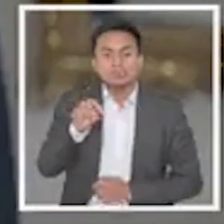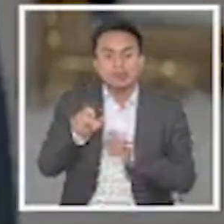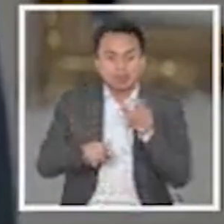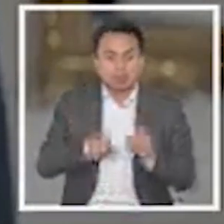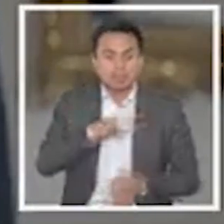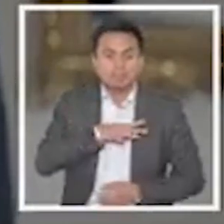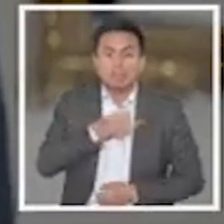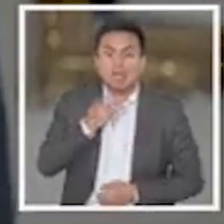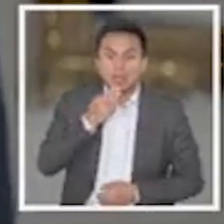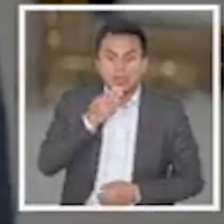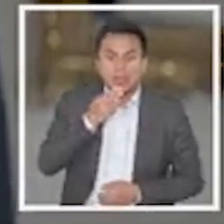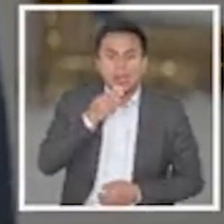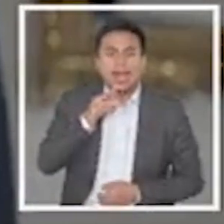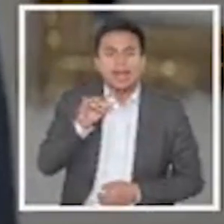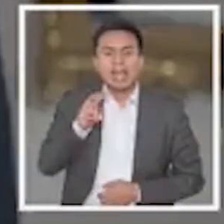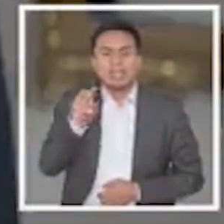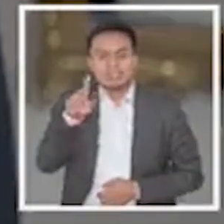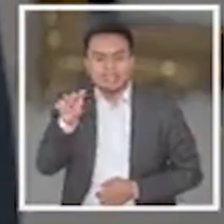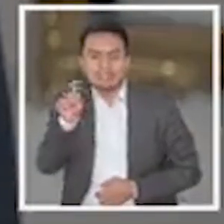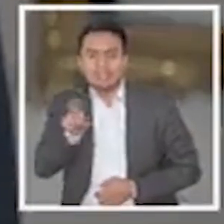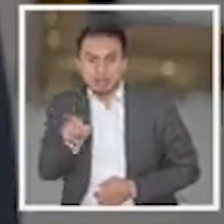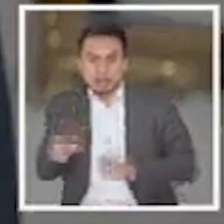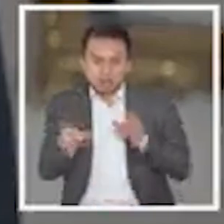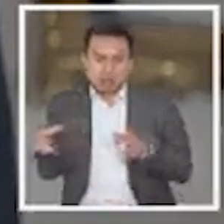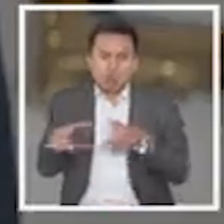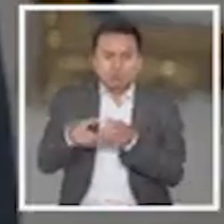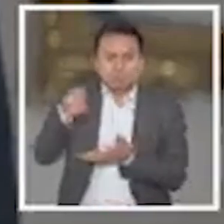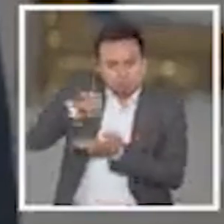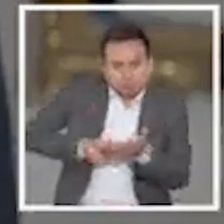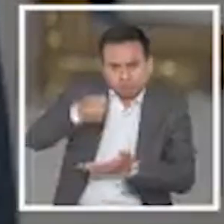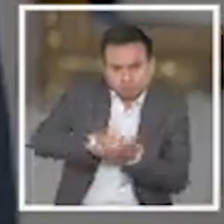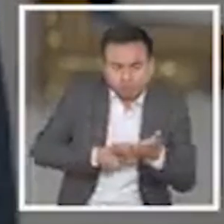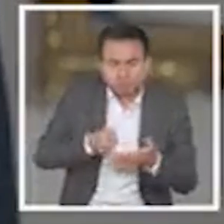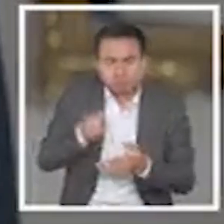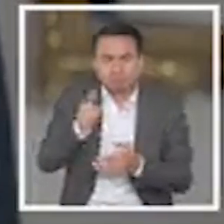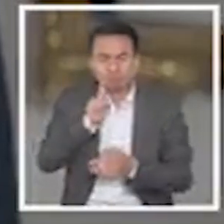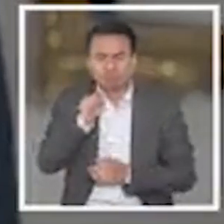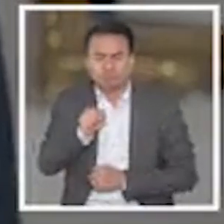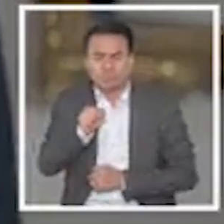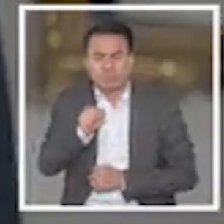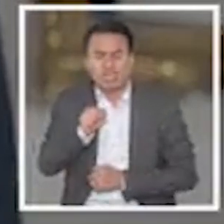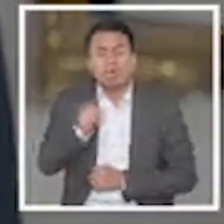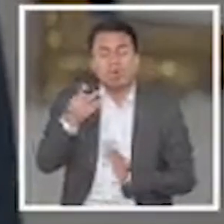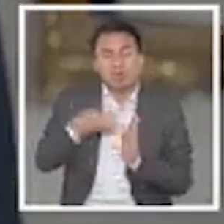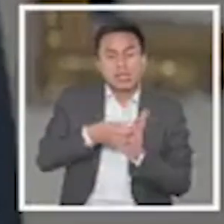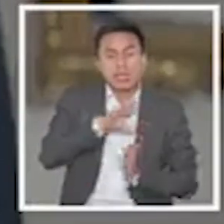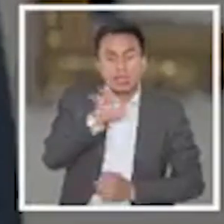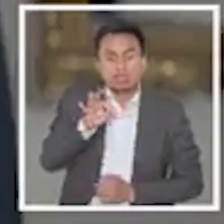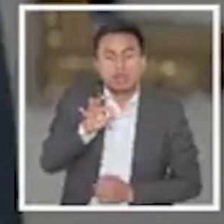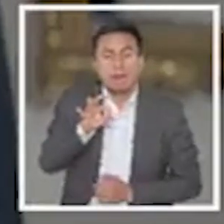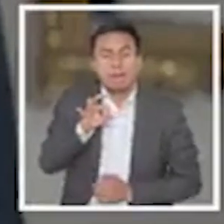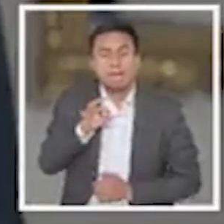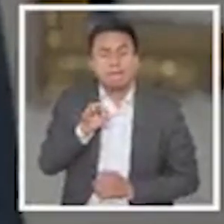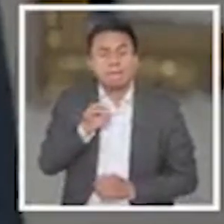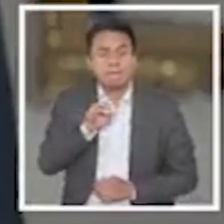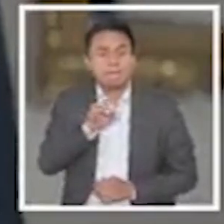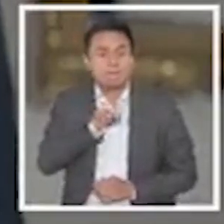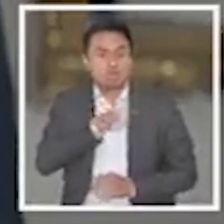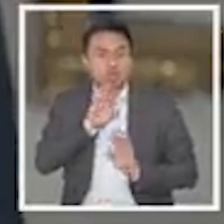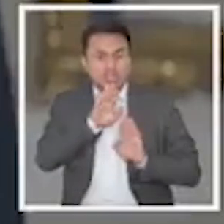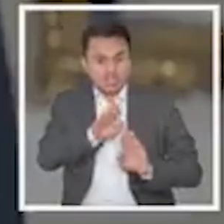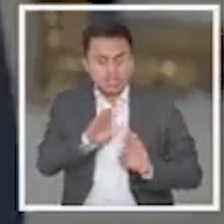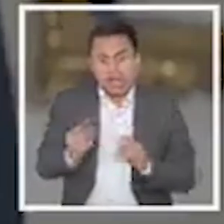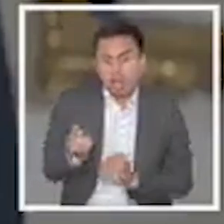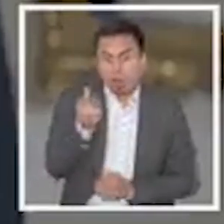4.500 patriotas y 4.500 realistas. Y los 4.500 patriotas,